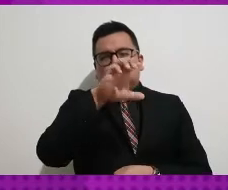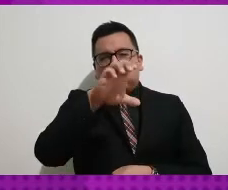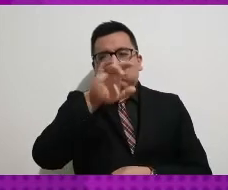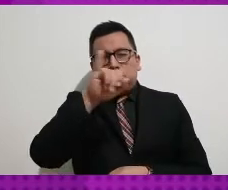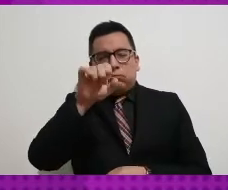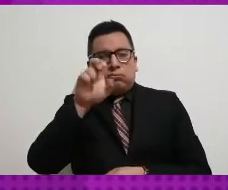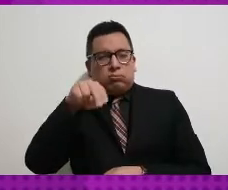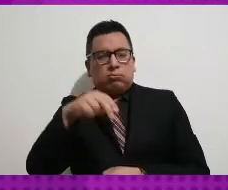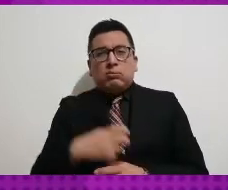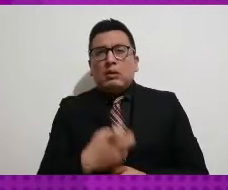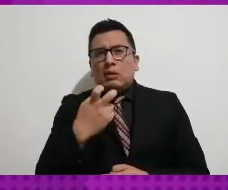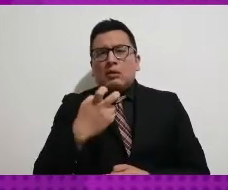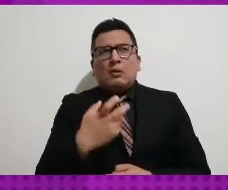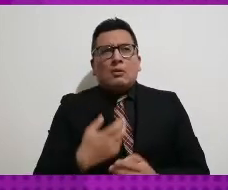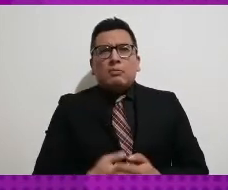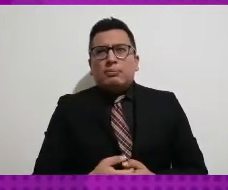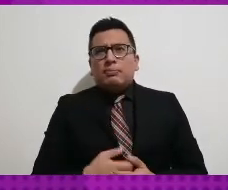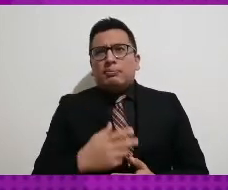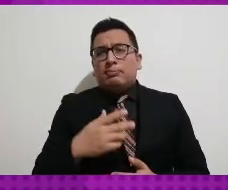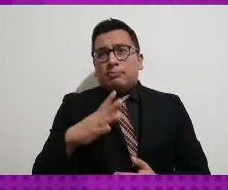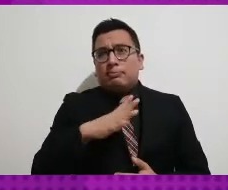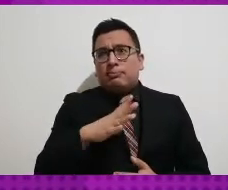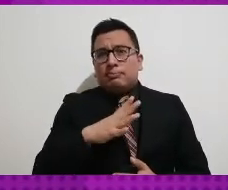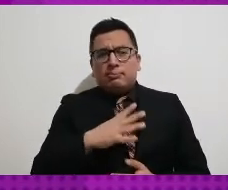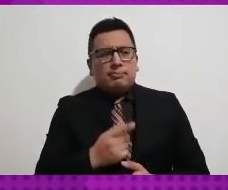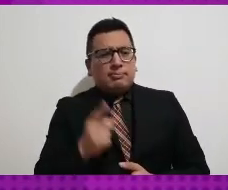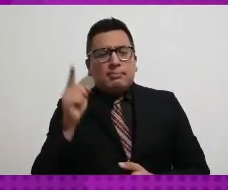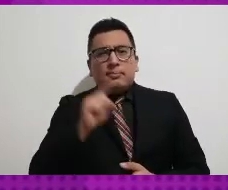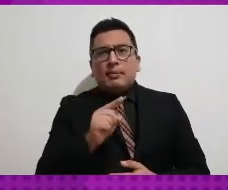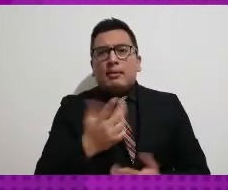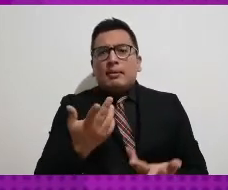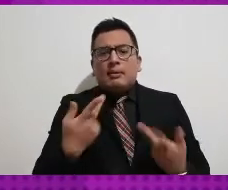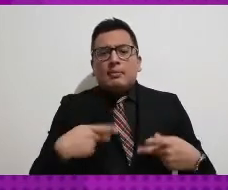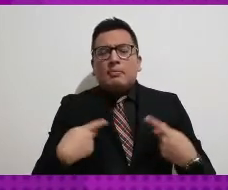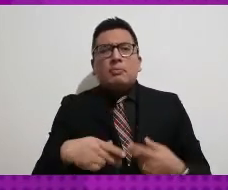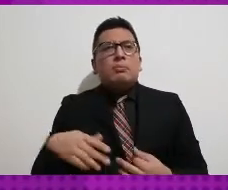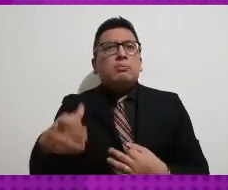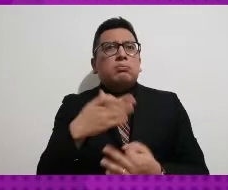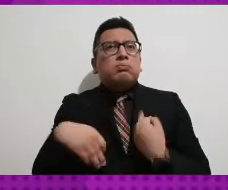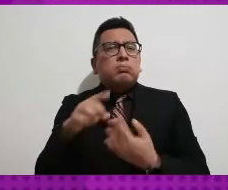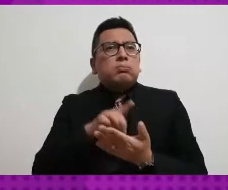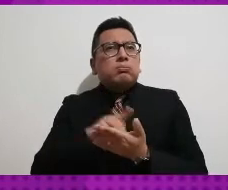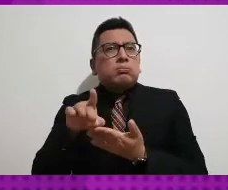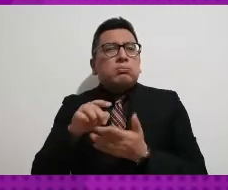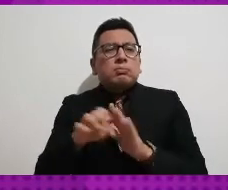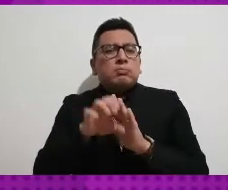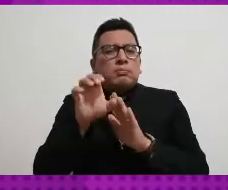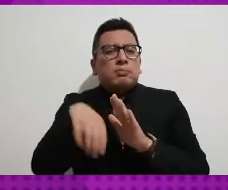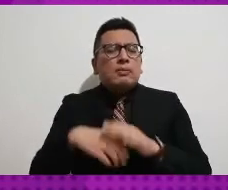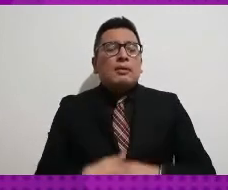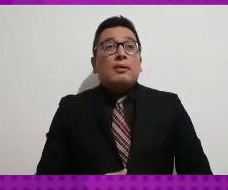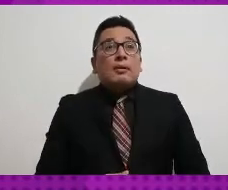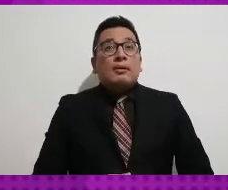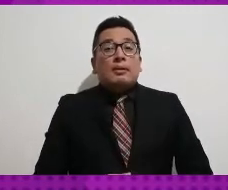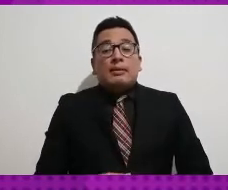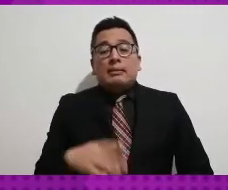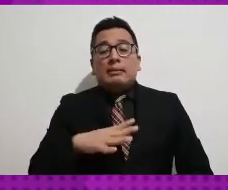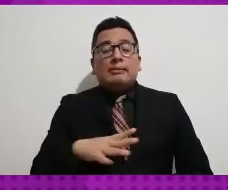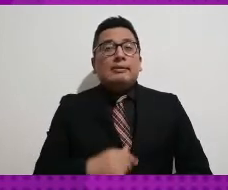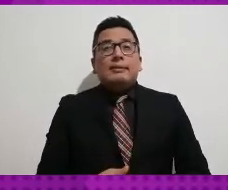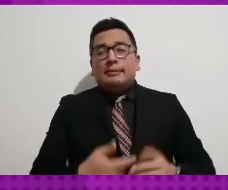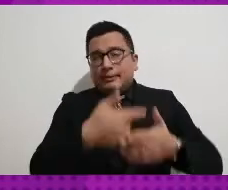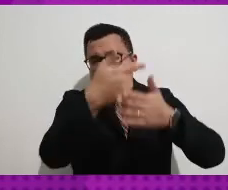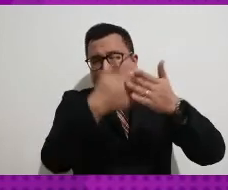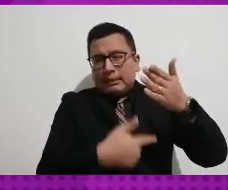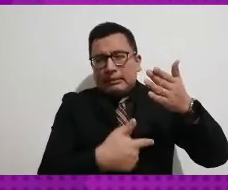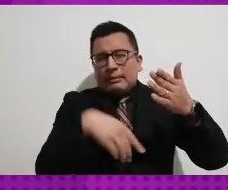los buros de crédito, también el ciudadano, tiene los mismos derechos. Anteriormente estaban totalmente fuera. En una interpretación que hace la Corte establece